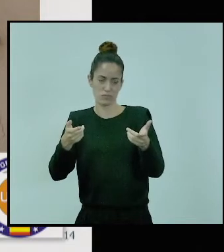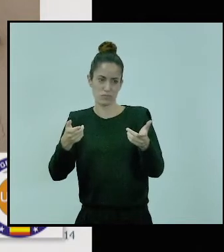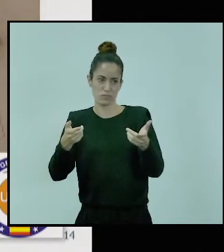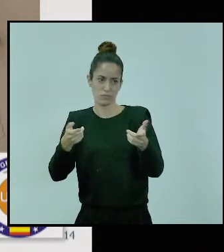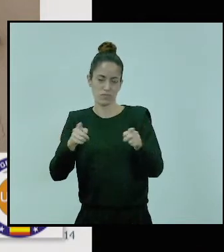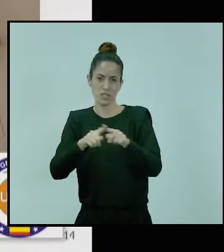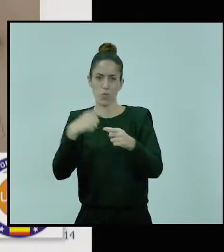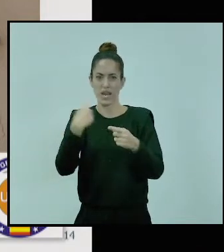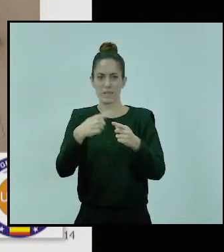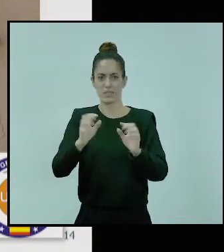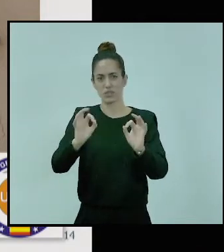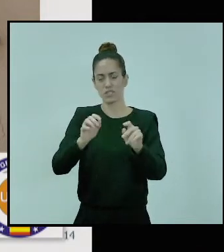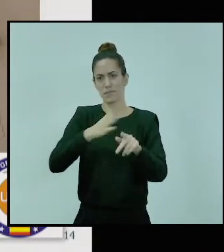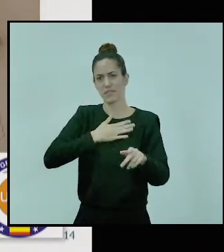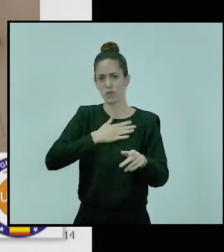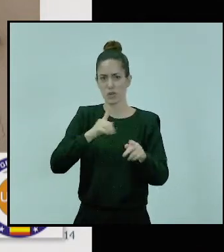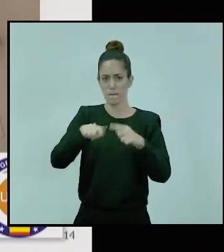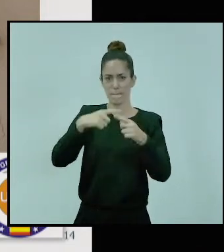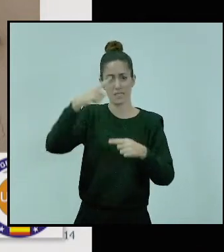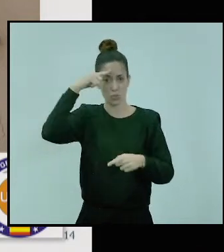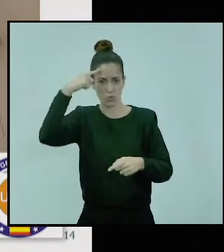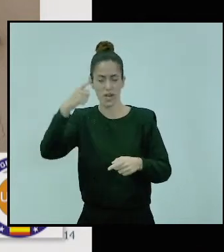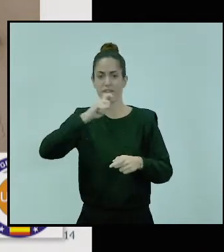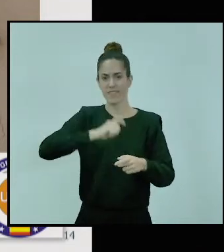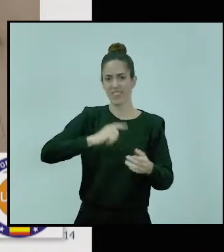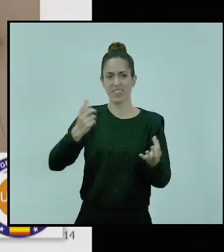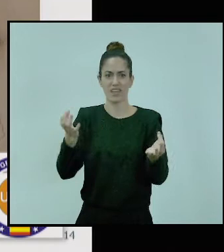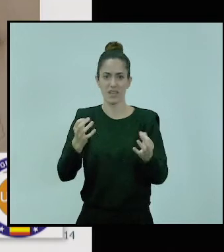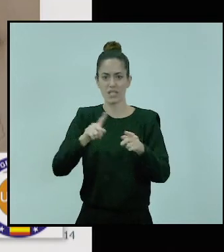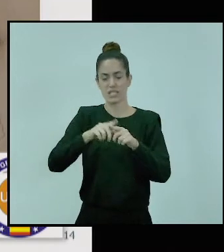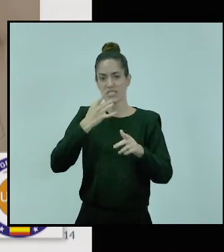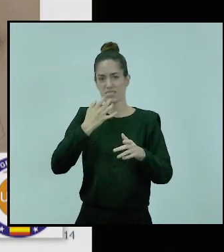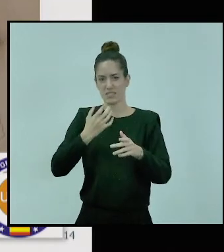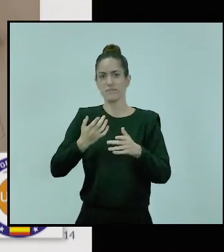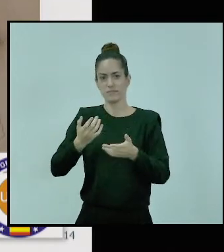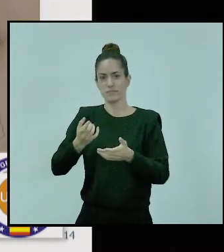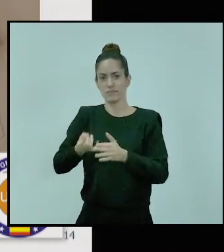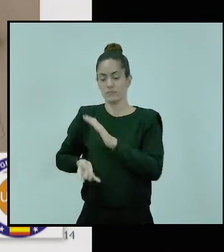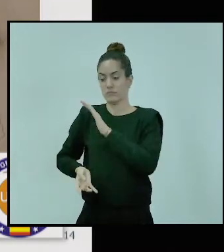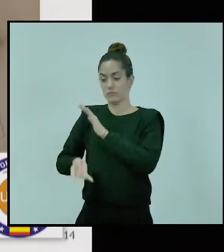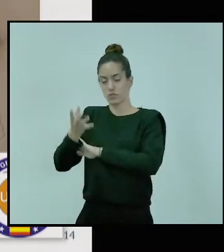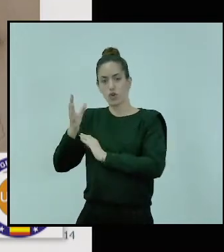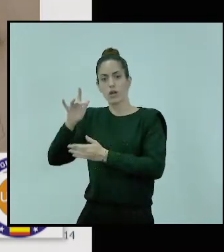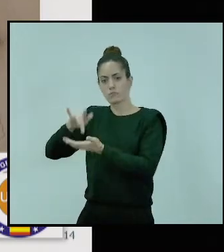que es un elemento patrimonial y cultural que nos dice cuándo se produjo lo que fue esta